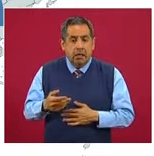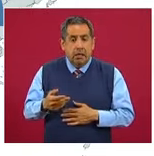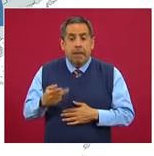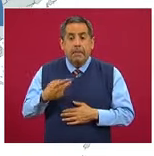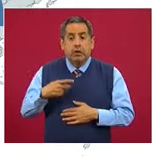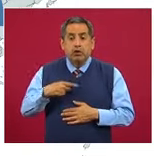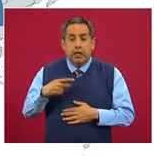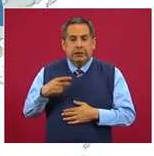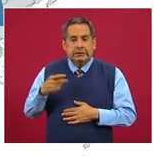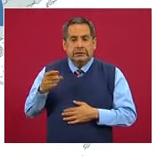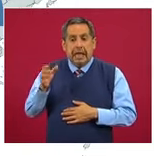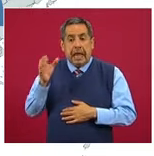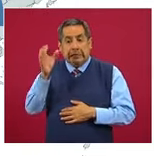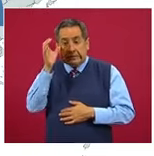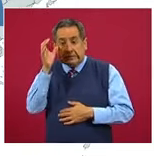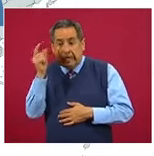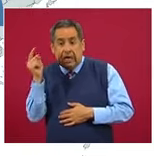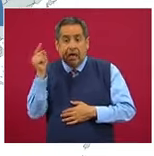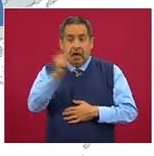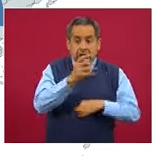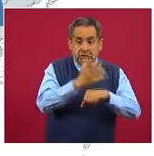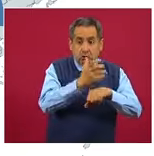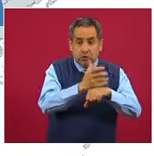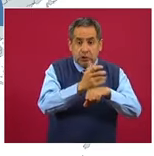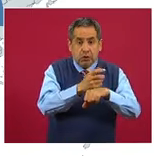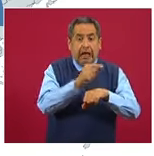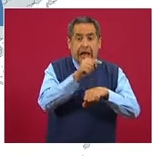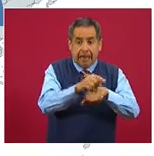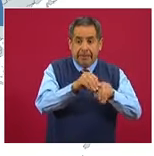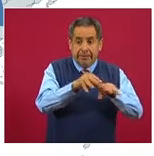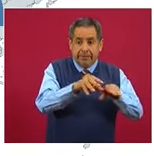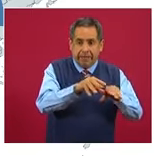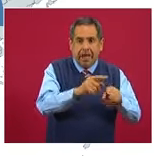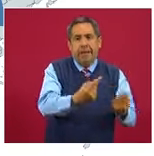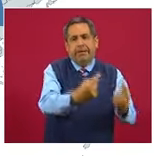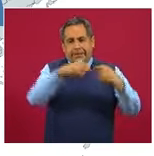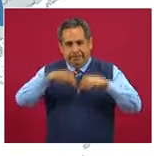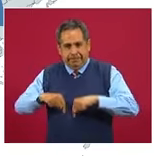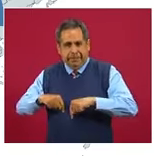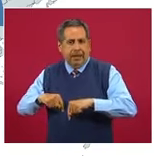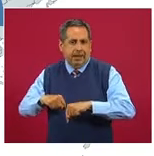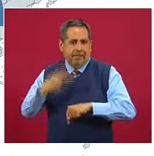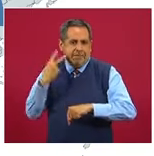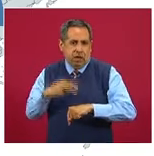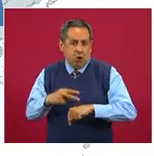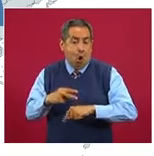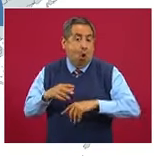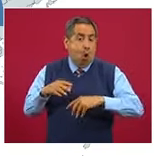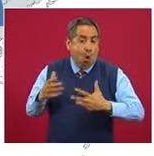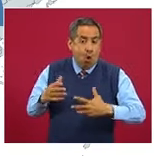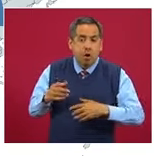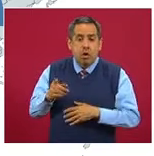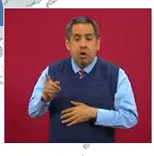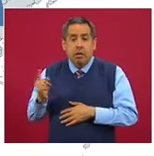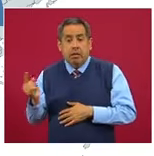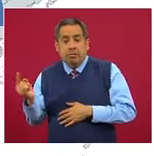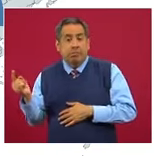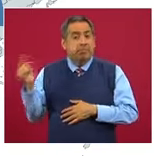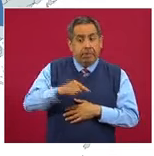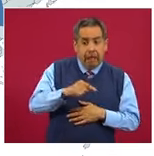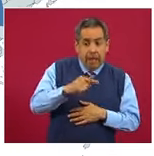bajar de China a Estados Unidos y después de Estados Unidos a México. Puede ser que pudieran volar directamente a